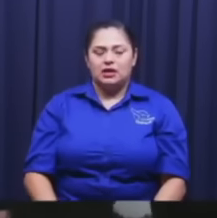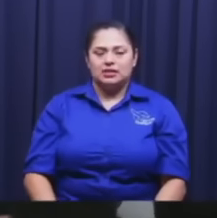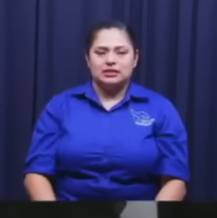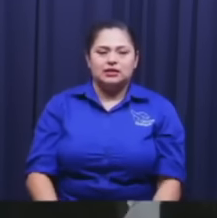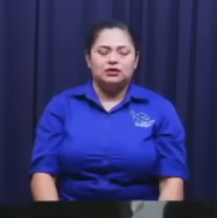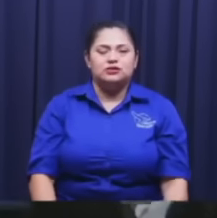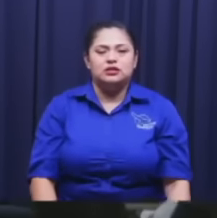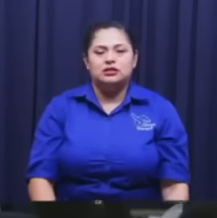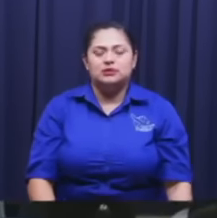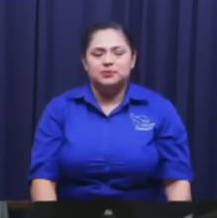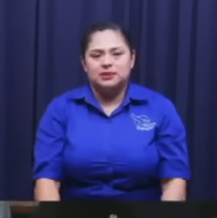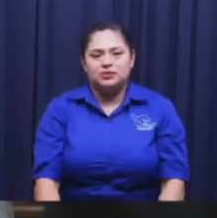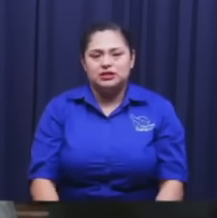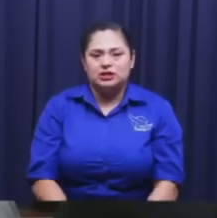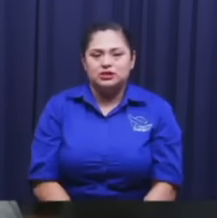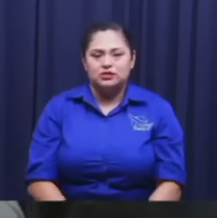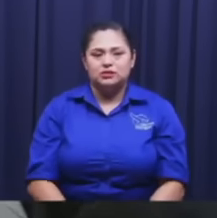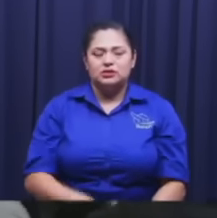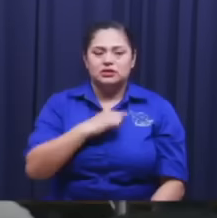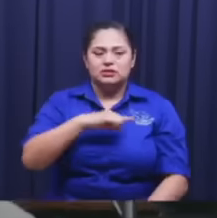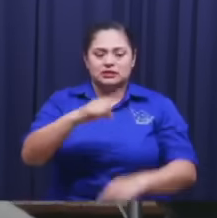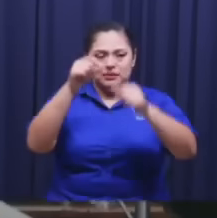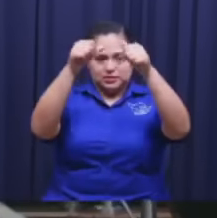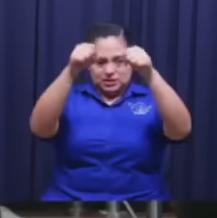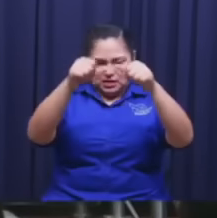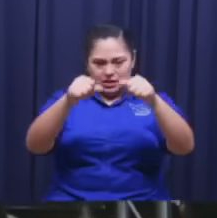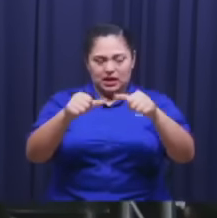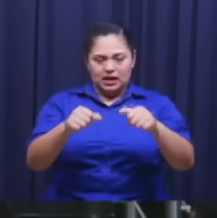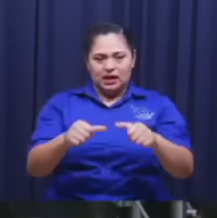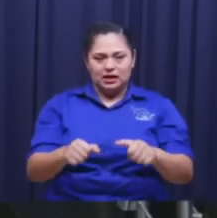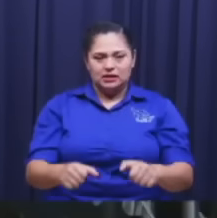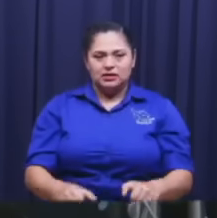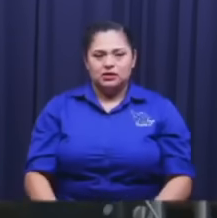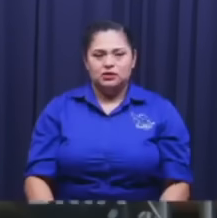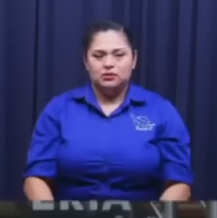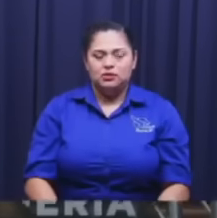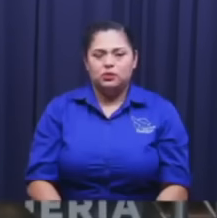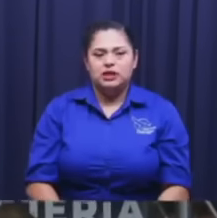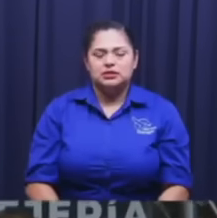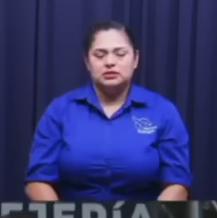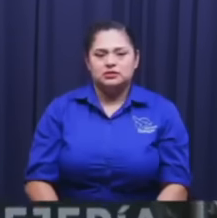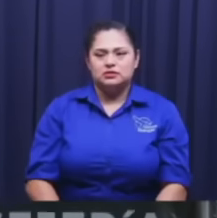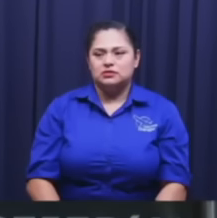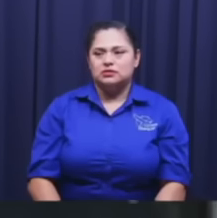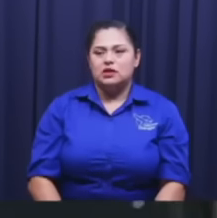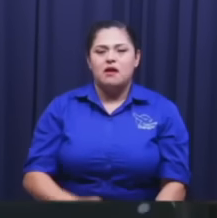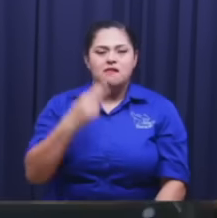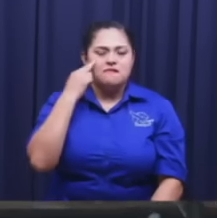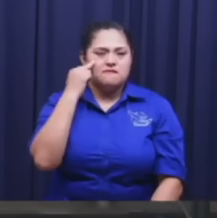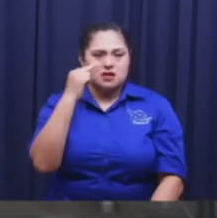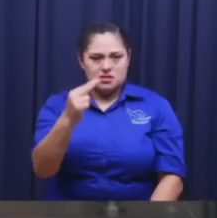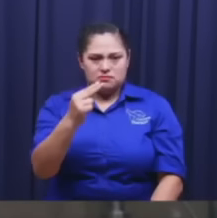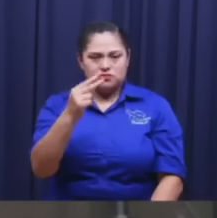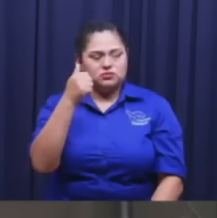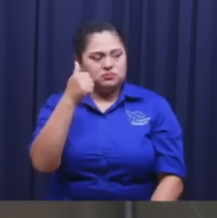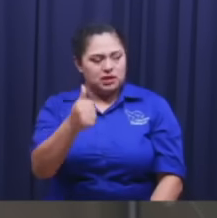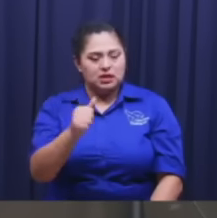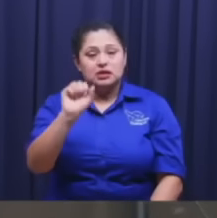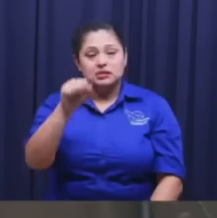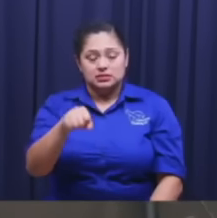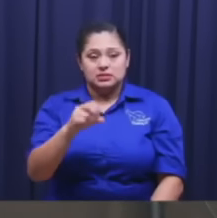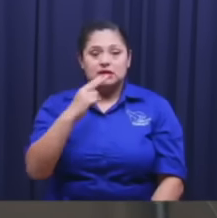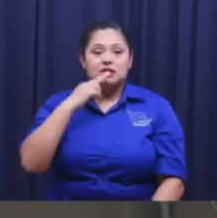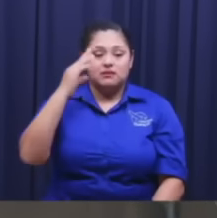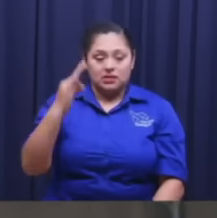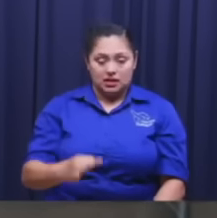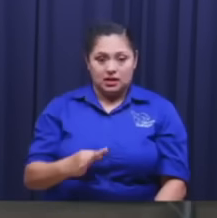seamos analíticos en todas esas cosas, incluso antes de hacer un voto. Calculemos bien si de veras nos vamos a